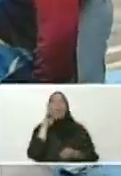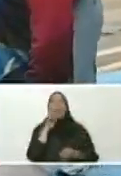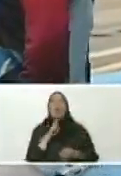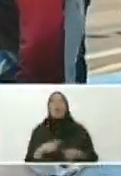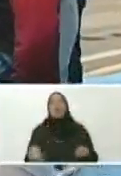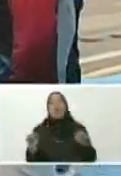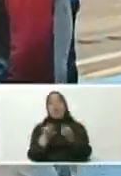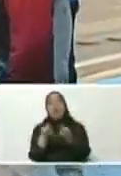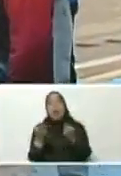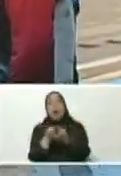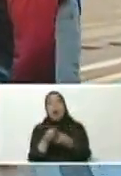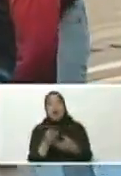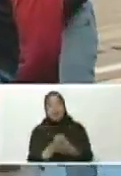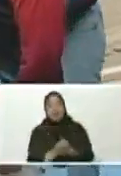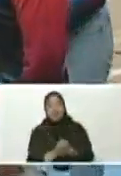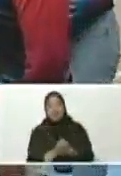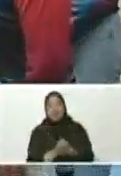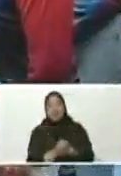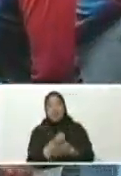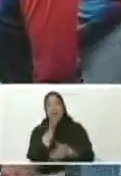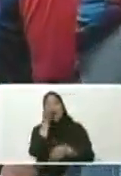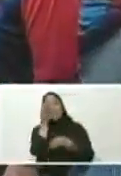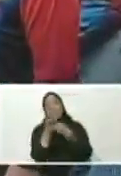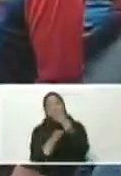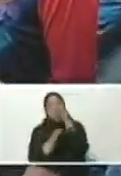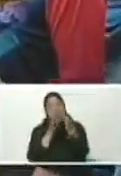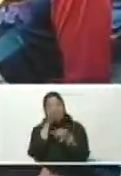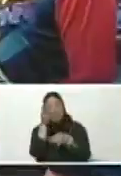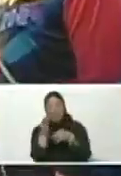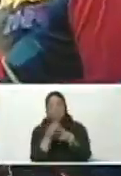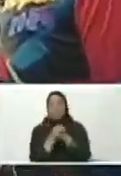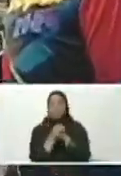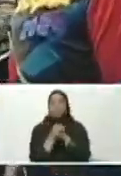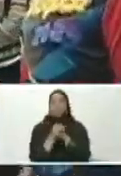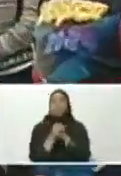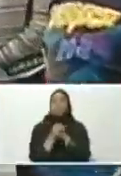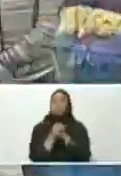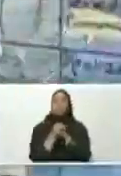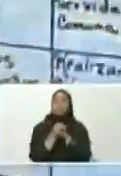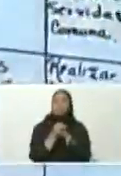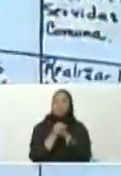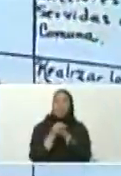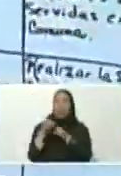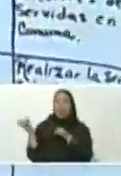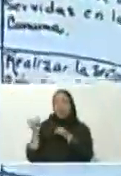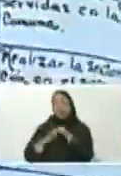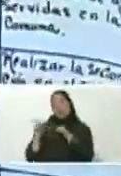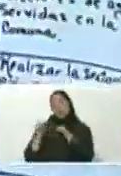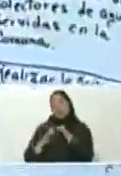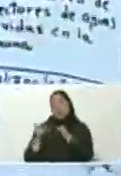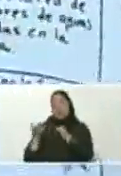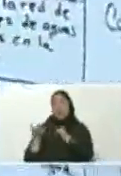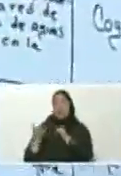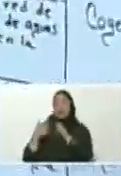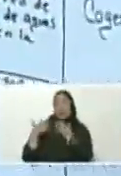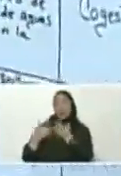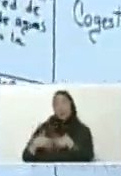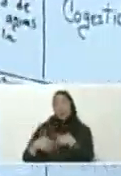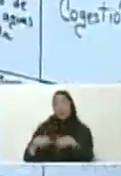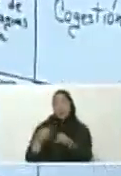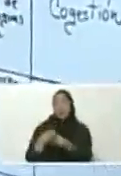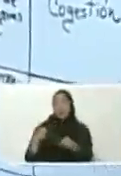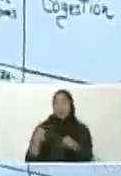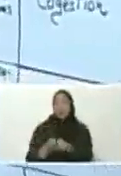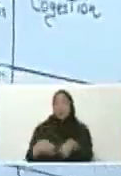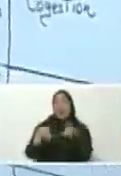¿Qué está pasando con eso? Cuéntame. Señor presidente, ahí necesitamos una planta potabilizadora para distribuir